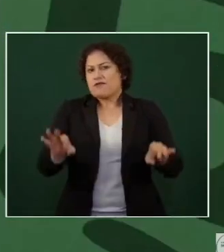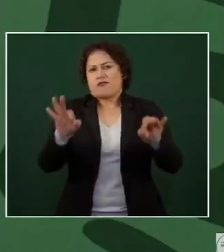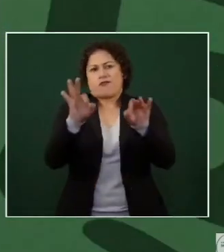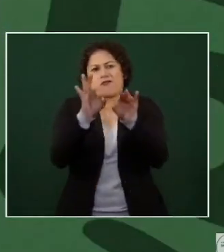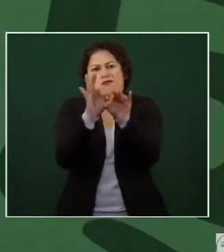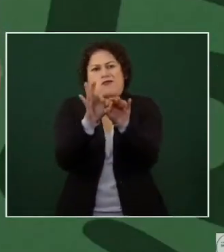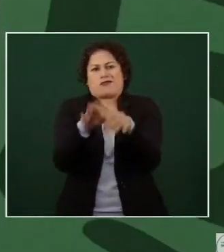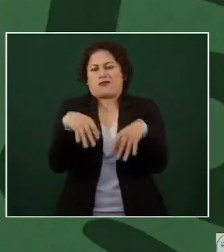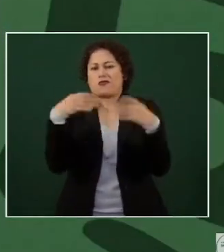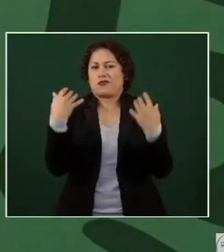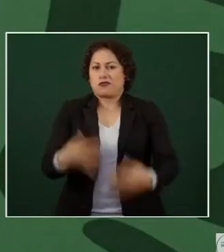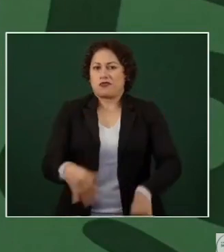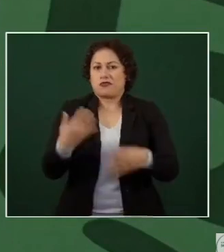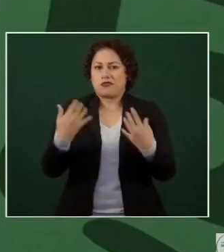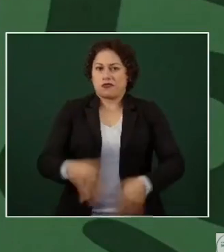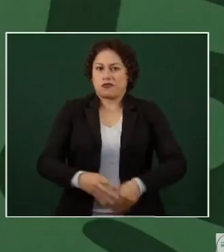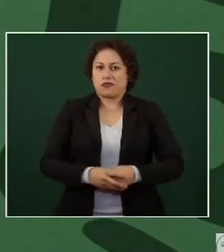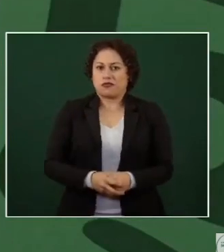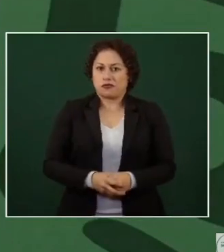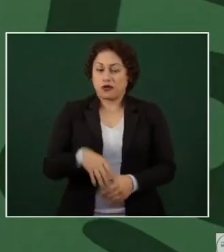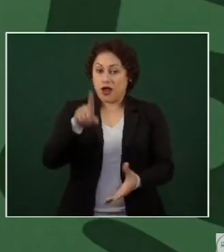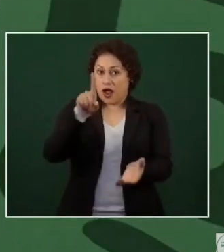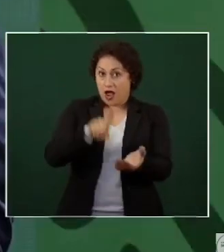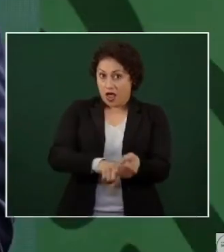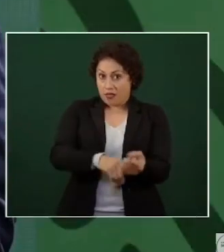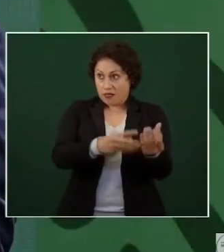hay muchos alumnos